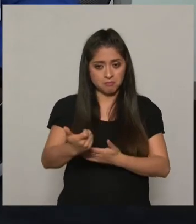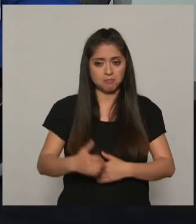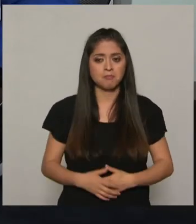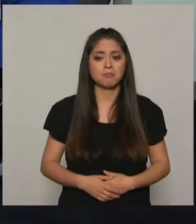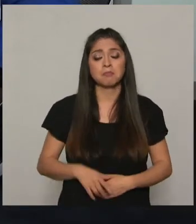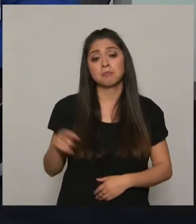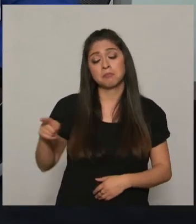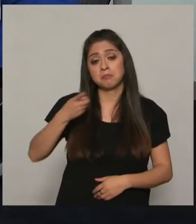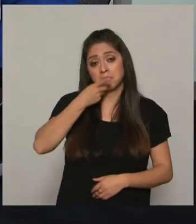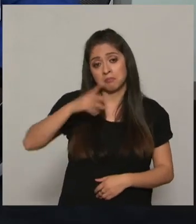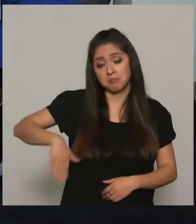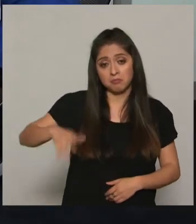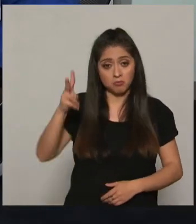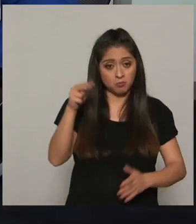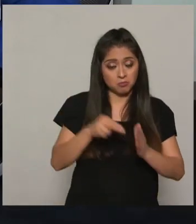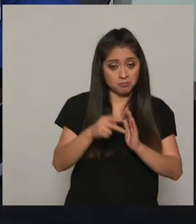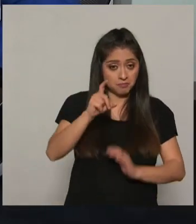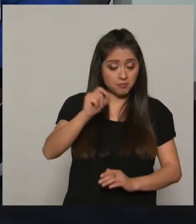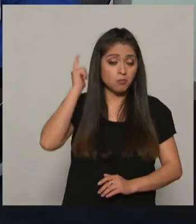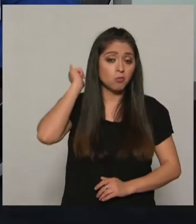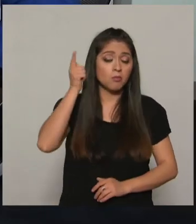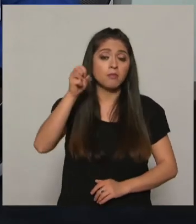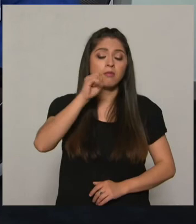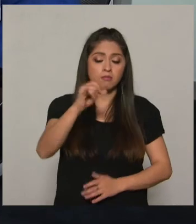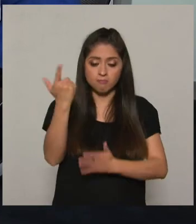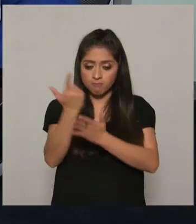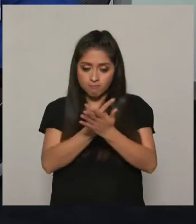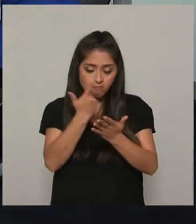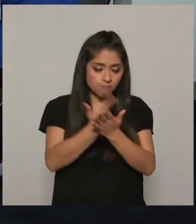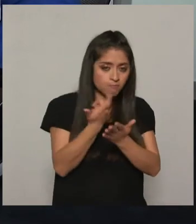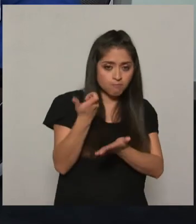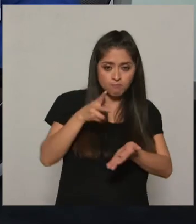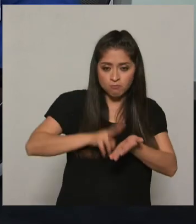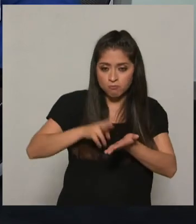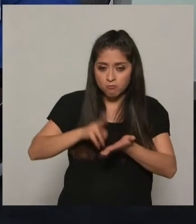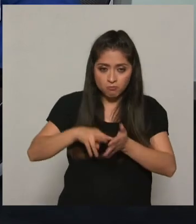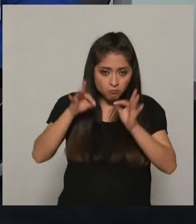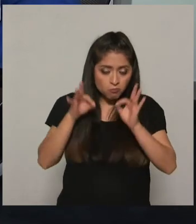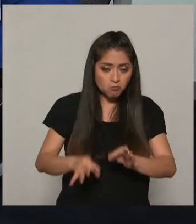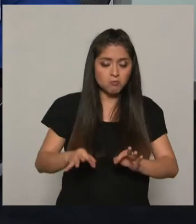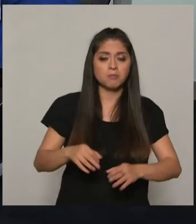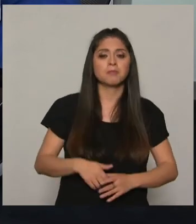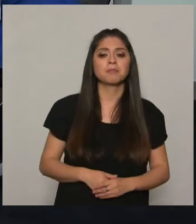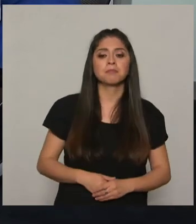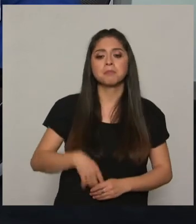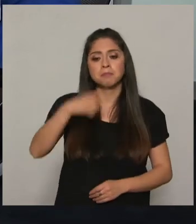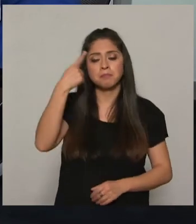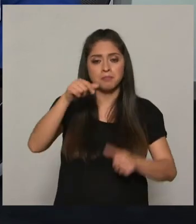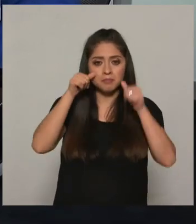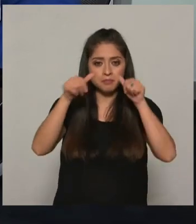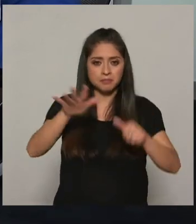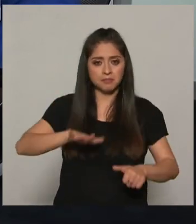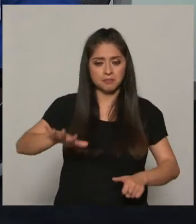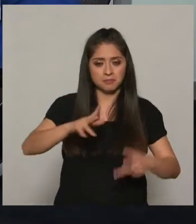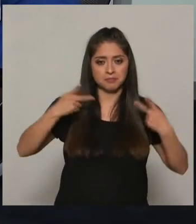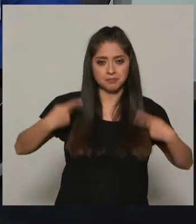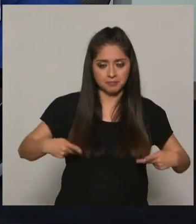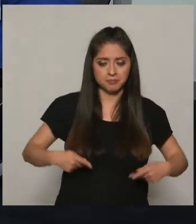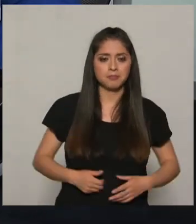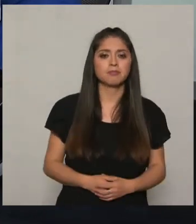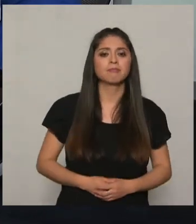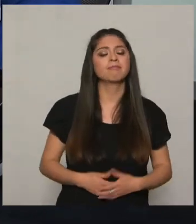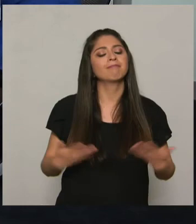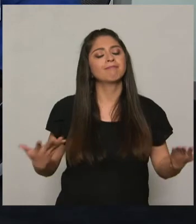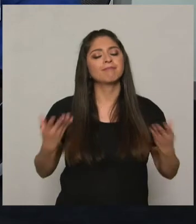2020 esperemos que sí lo logren, ojalá, que ajusten bien las cifras, las cuentas, y que así sea, por el bien de todos. Pues muchísimas gracias, no queda